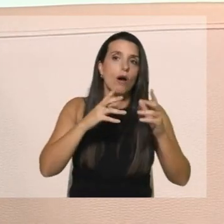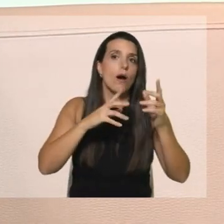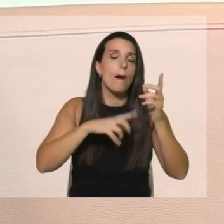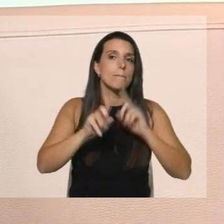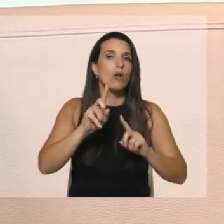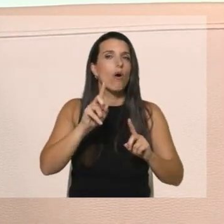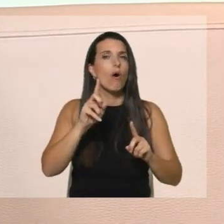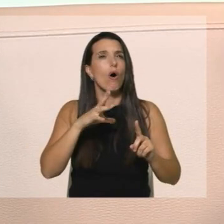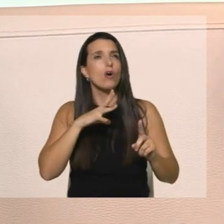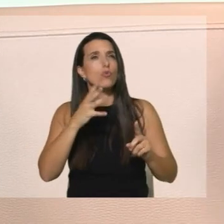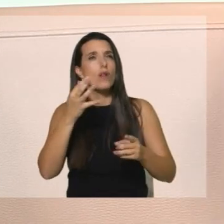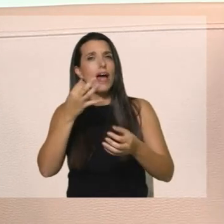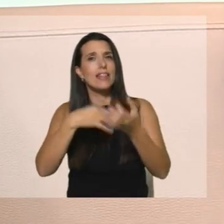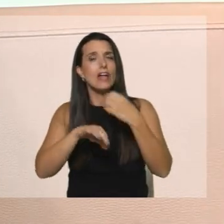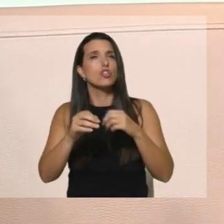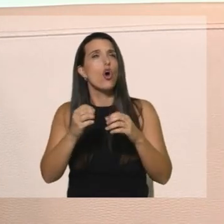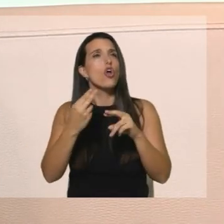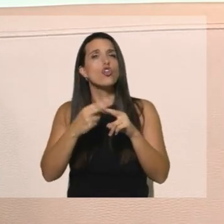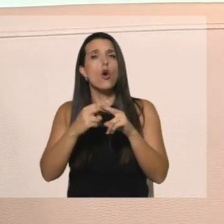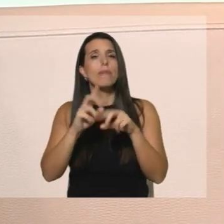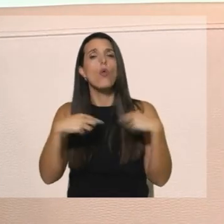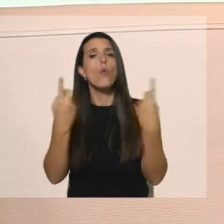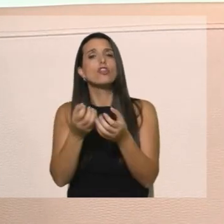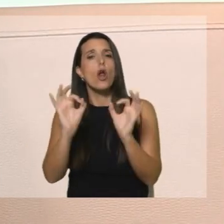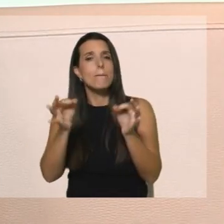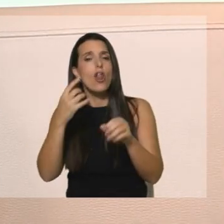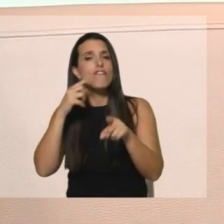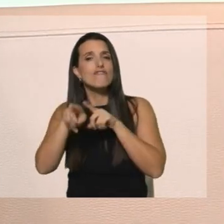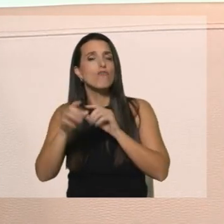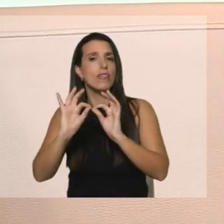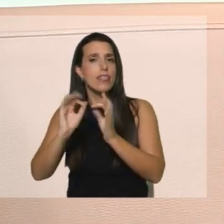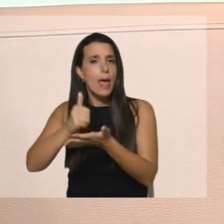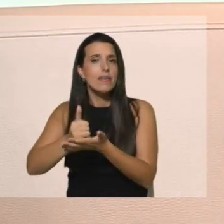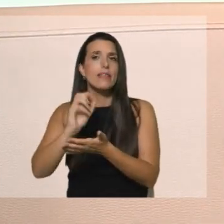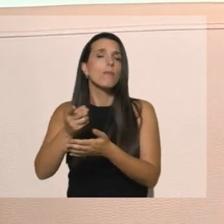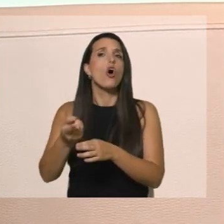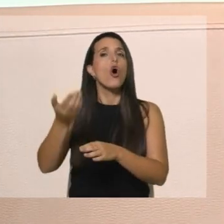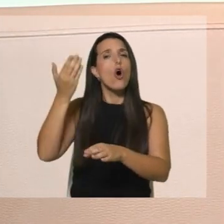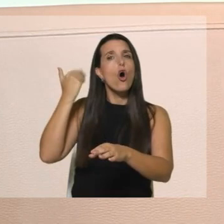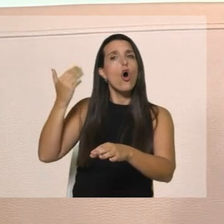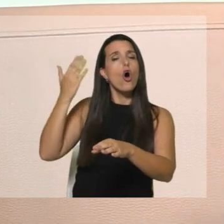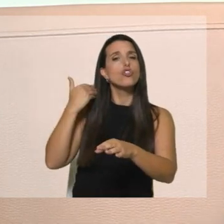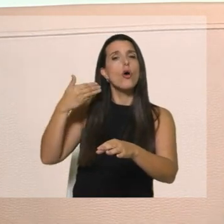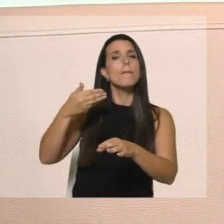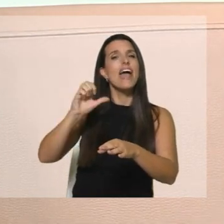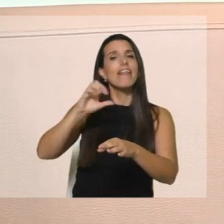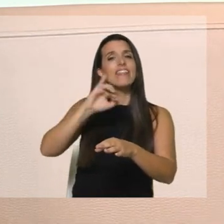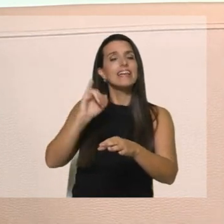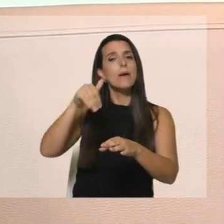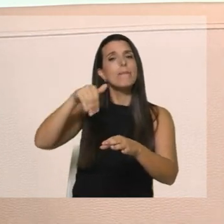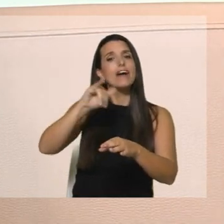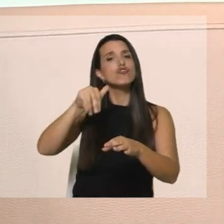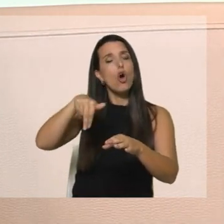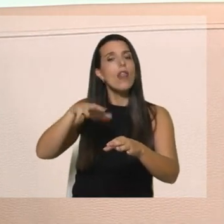Creo que ha habido una obra, Nuestro Hermano, donde utiliza intérpretes en vivo. También hay un antecedente de Beatriz Masson, que hace